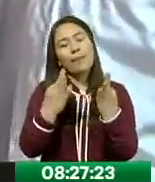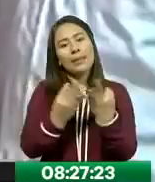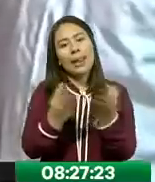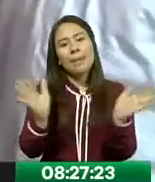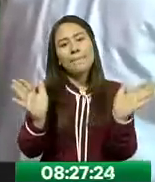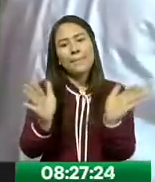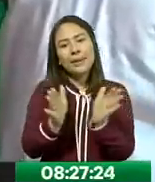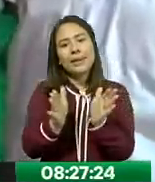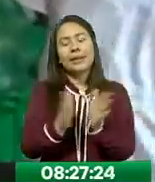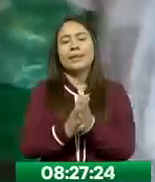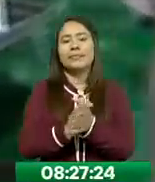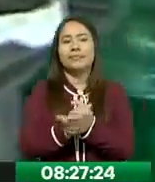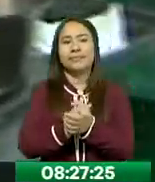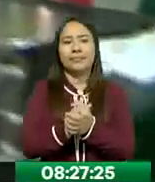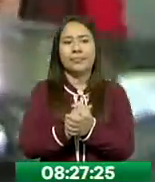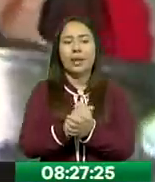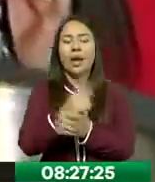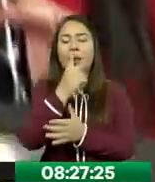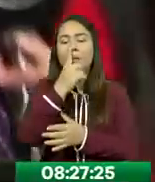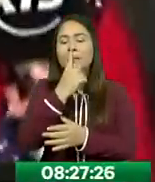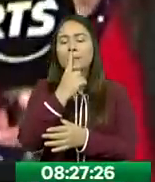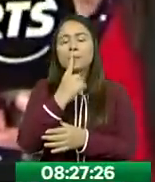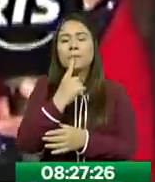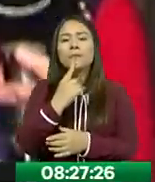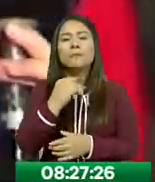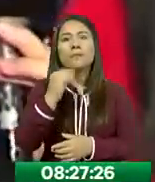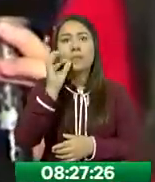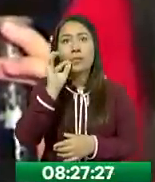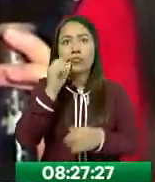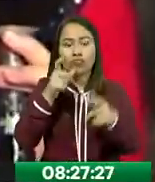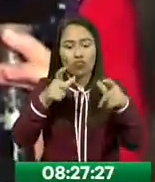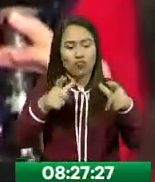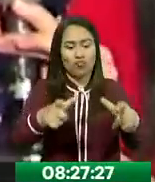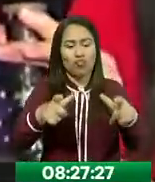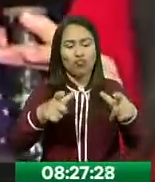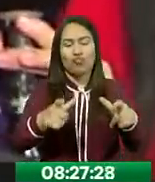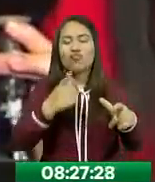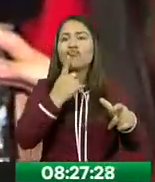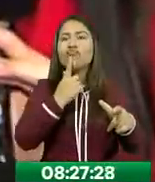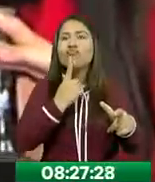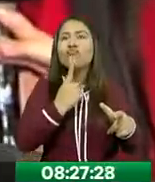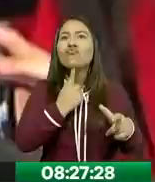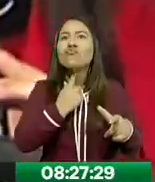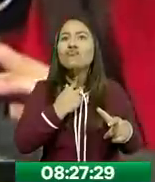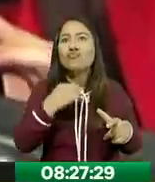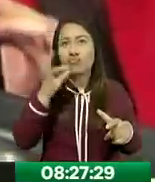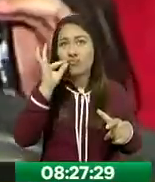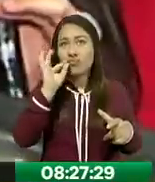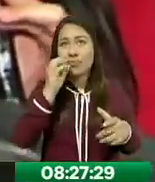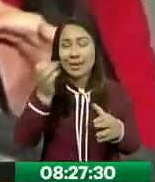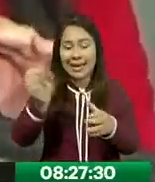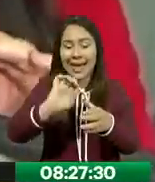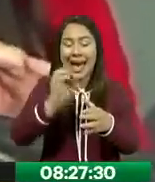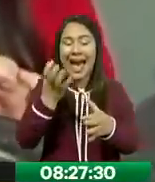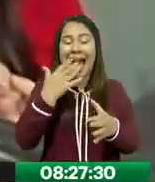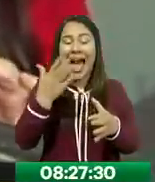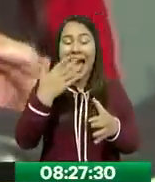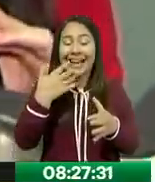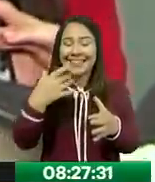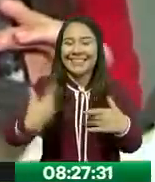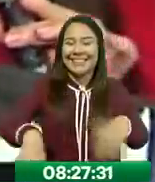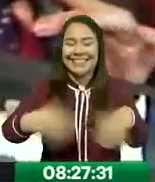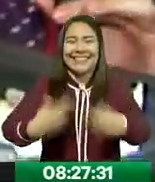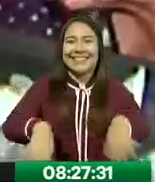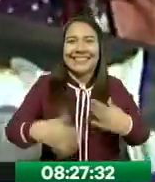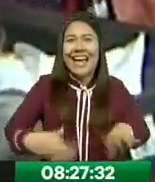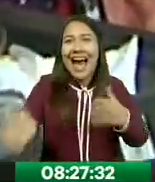mire. Pero deliciosa, tuca, jugosa y mire, con el ají, si a usted le encanta que le pique,